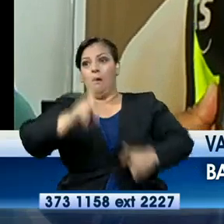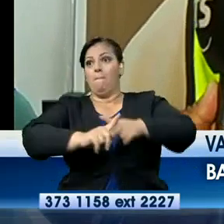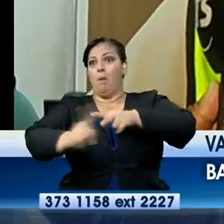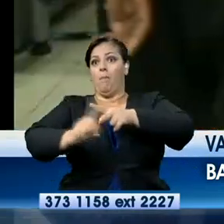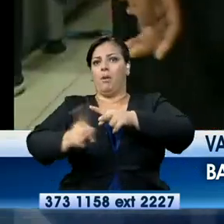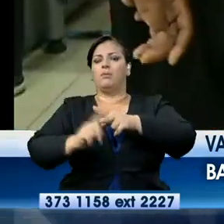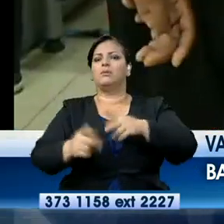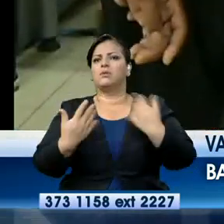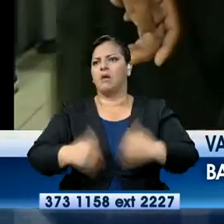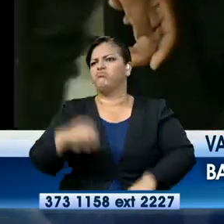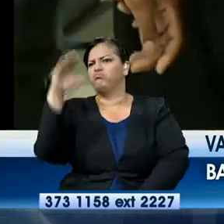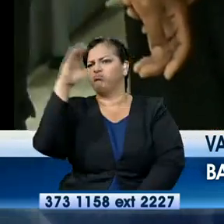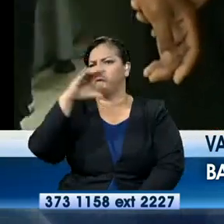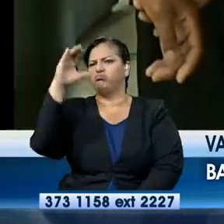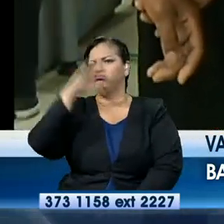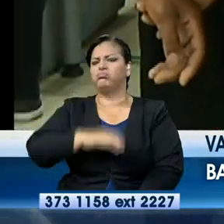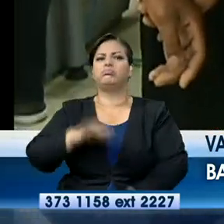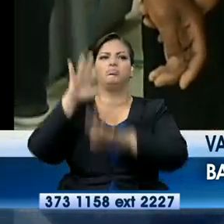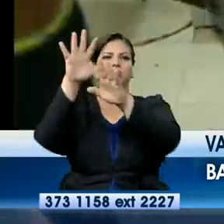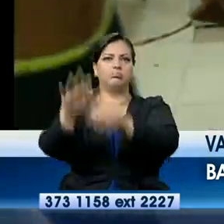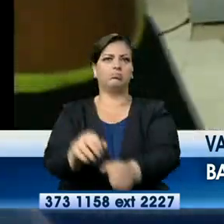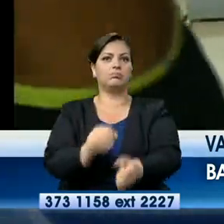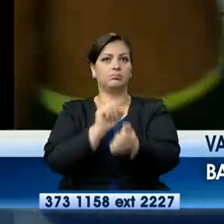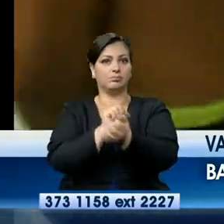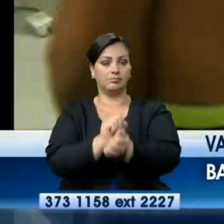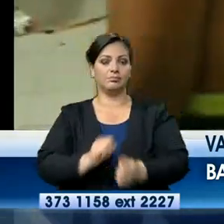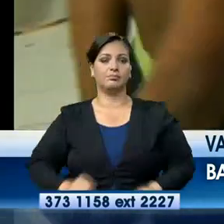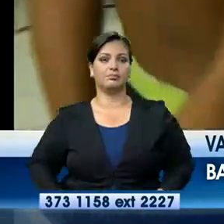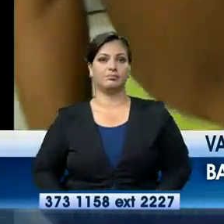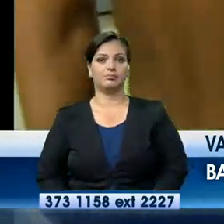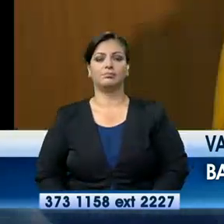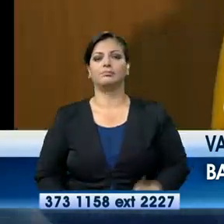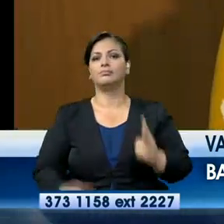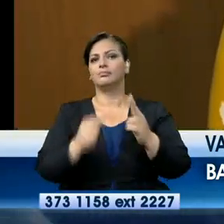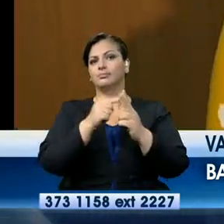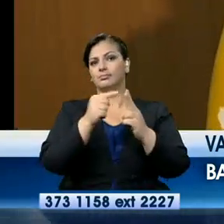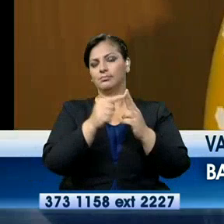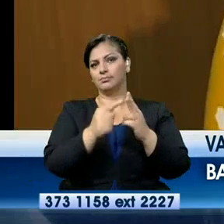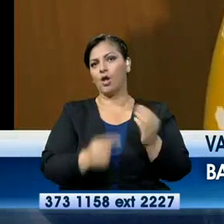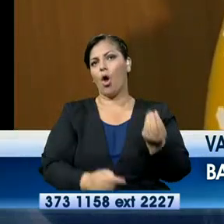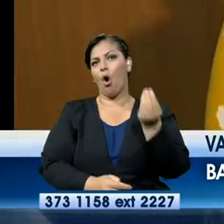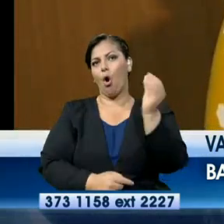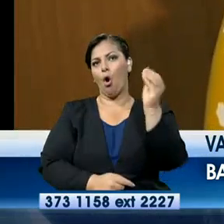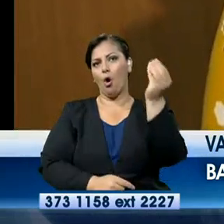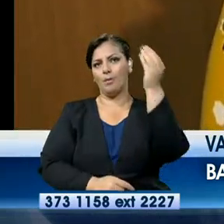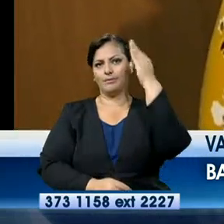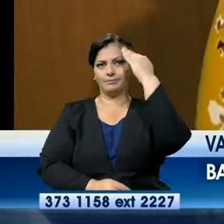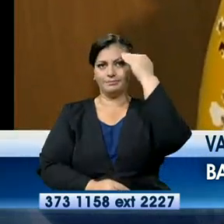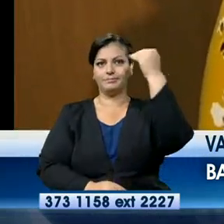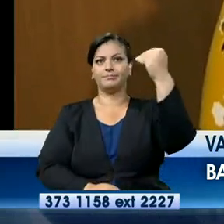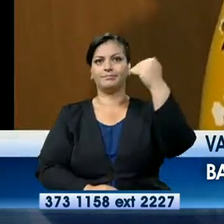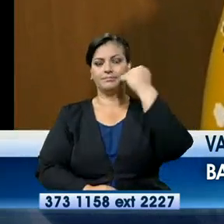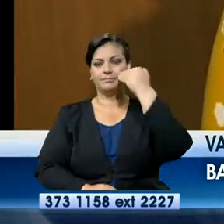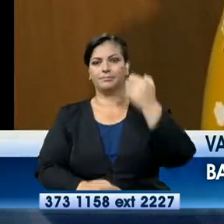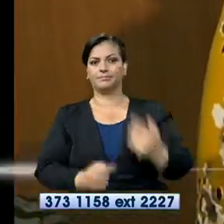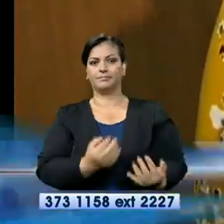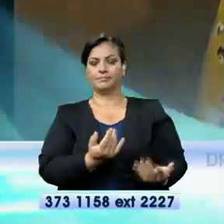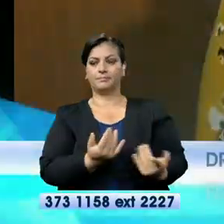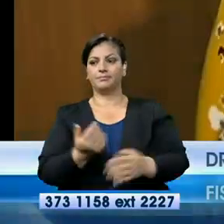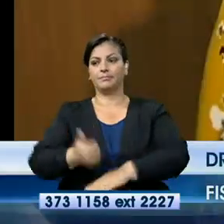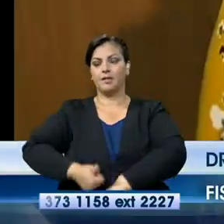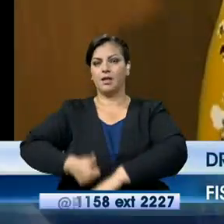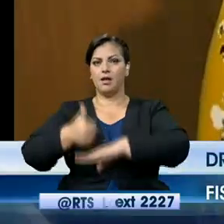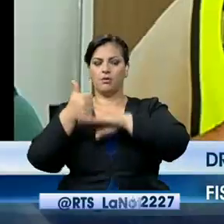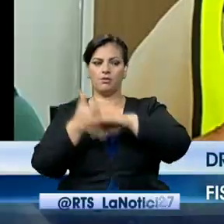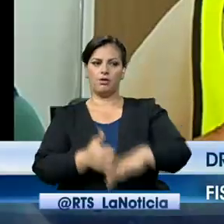neutralizar. Dos de los tres jóvenes detenidos son menores de edad. Se les va a hacer la audiencia dentro de las 24 horas, la audiencia de formulación